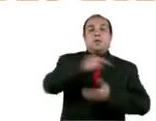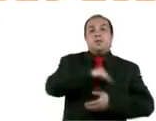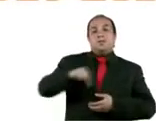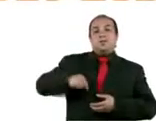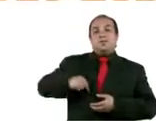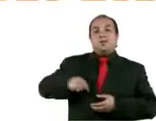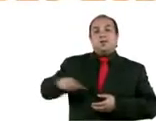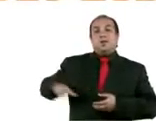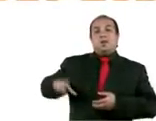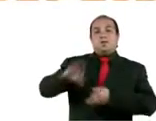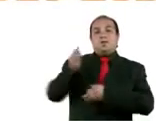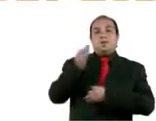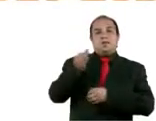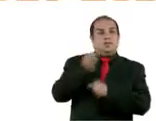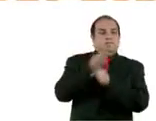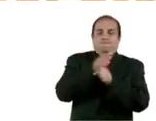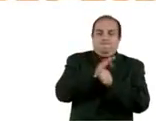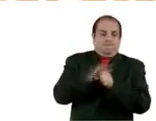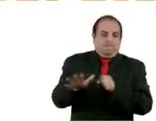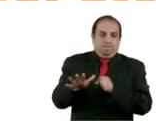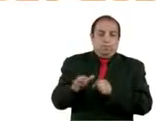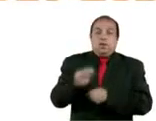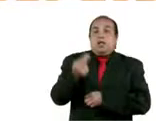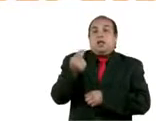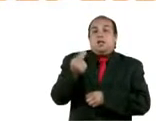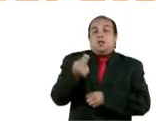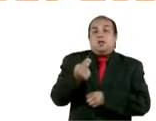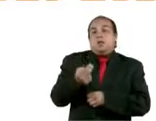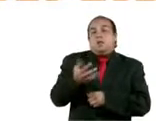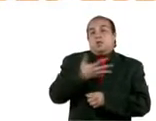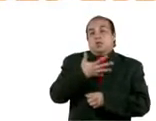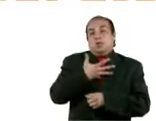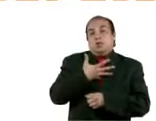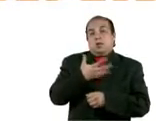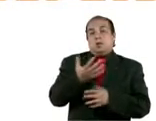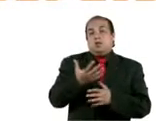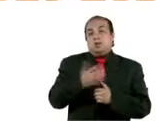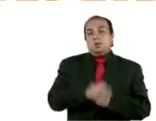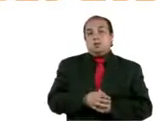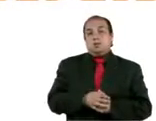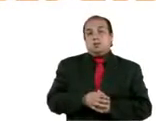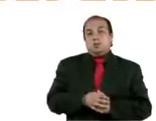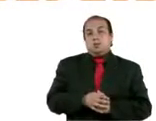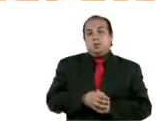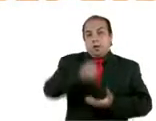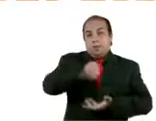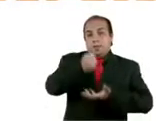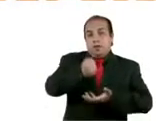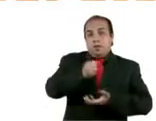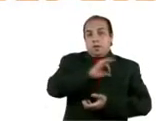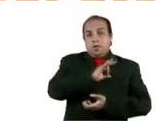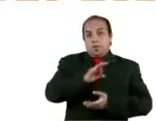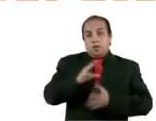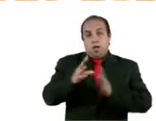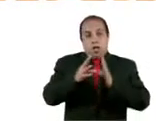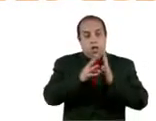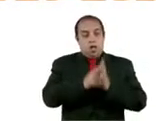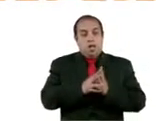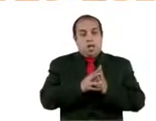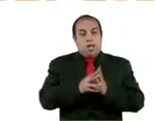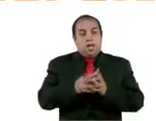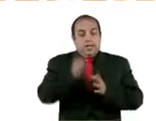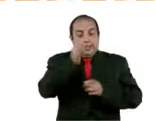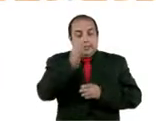eran insuficientes, no alcanzábamos a tener los recursos para absorberlo 100% por parte de